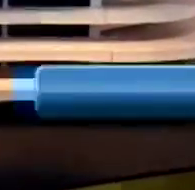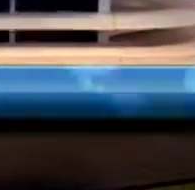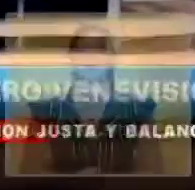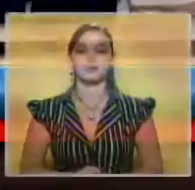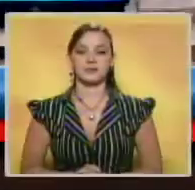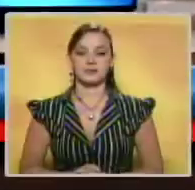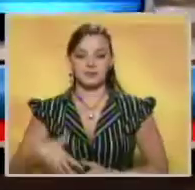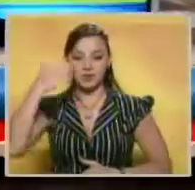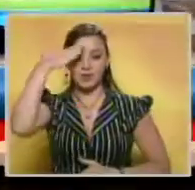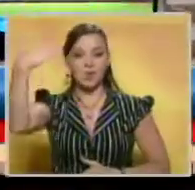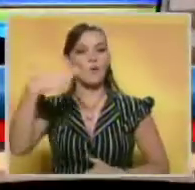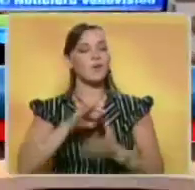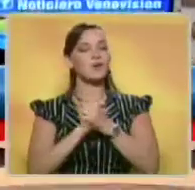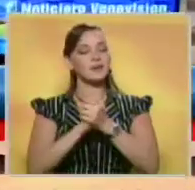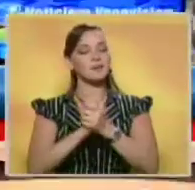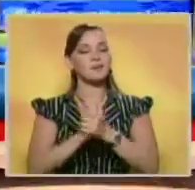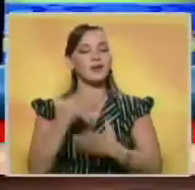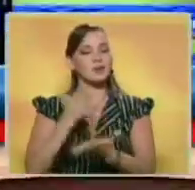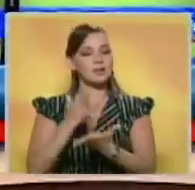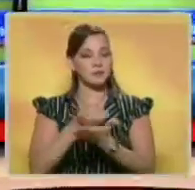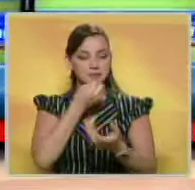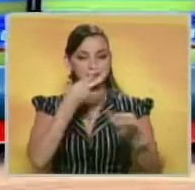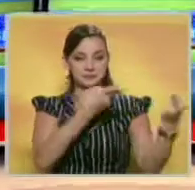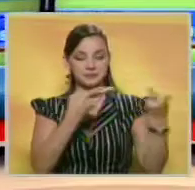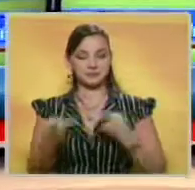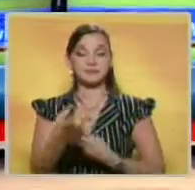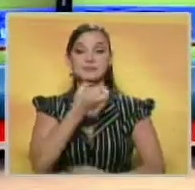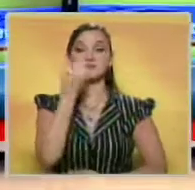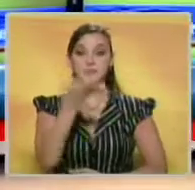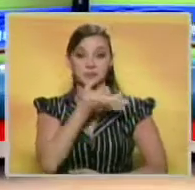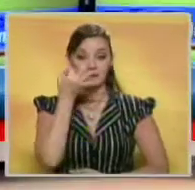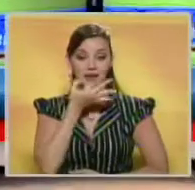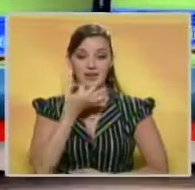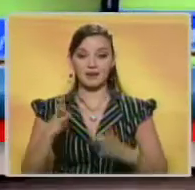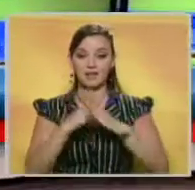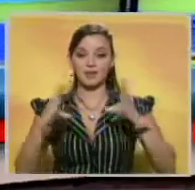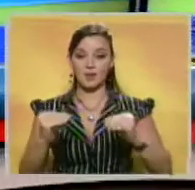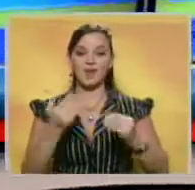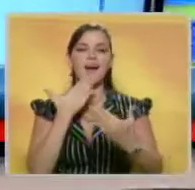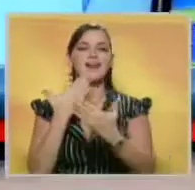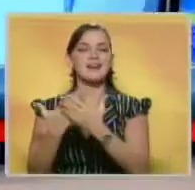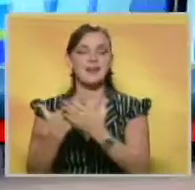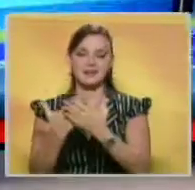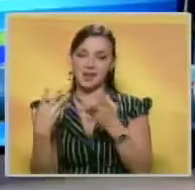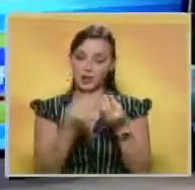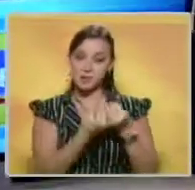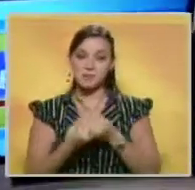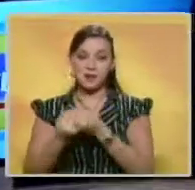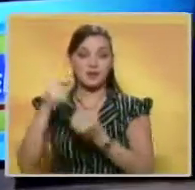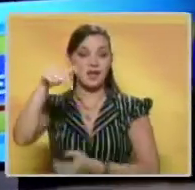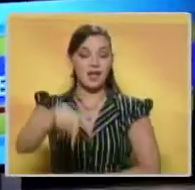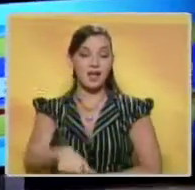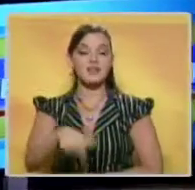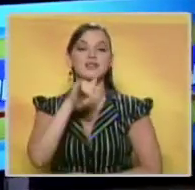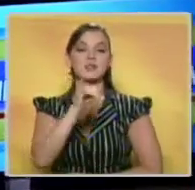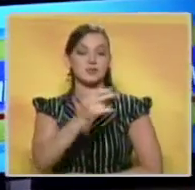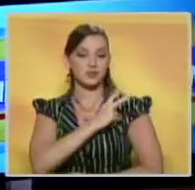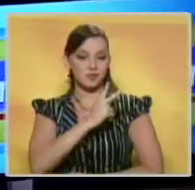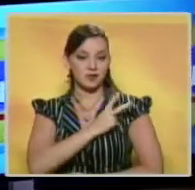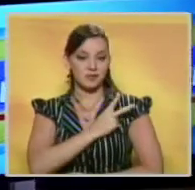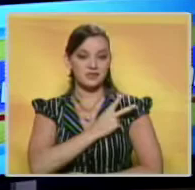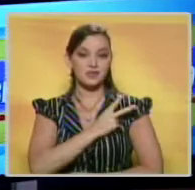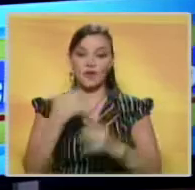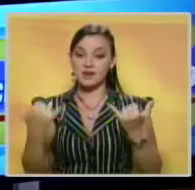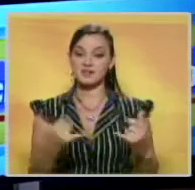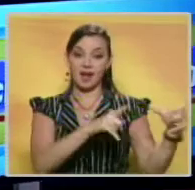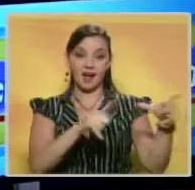¿Qué tal, amigos? Como siempre, sean bienvenidos. Muy buenas tardes, tengan todos. Gracias por acompañarnos en la presente emisión de su noticiero